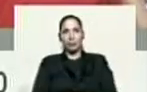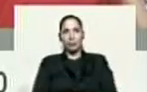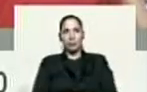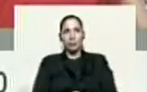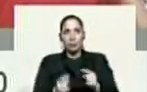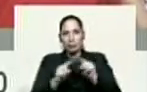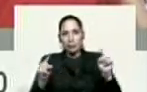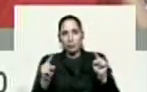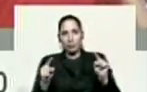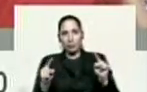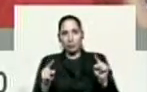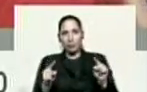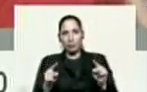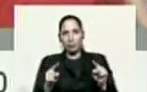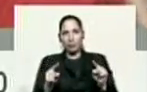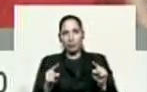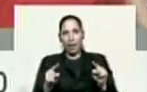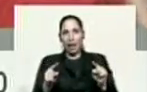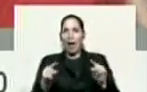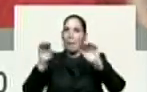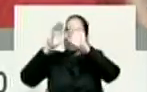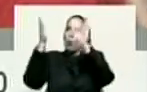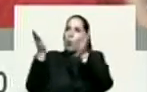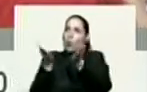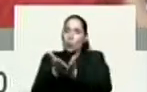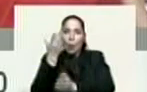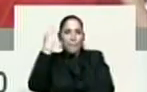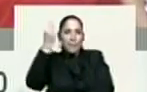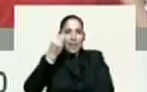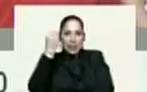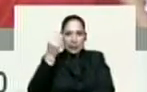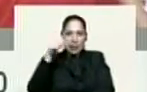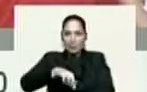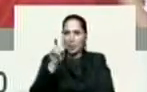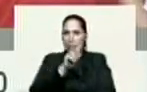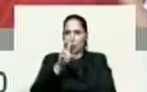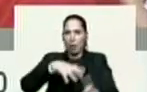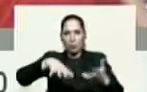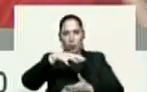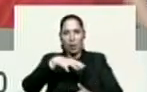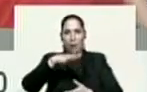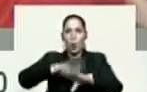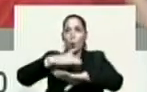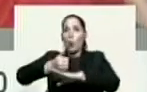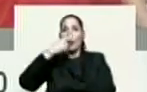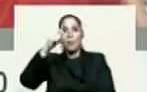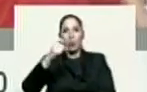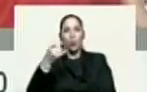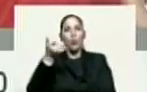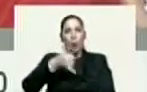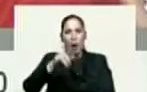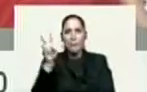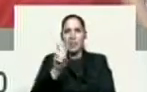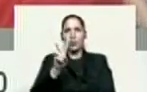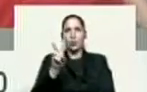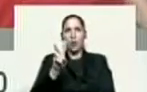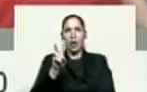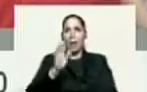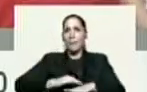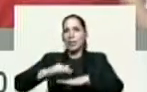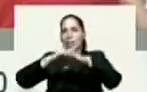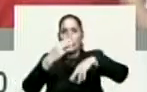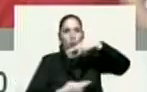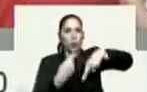¿Para qué? Para que el mundo crea que en Venezuela estamos en una crisis, que en Venezuela es culpa de Nicolás Maduro lo que está ocurriendo, que es culpa de la